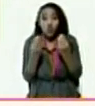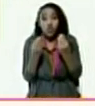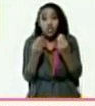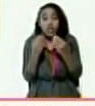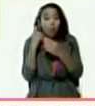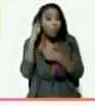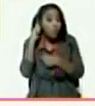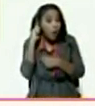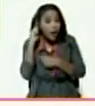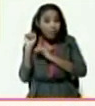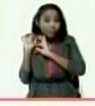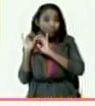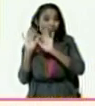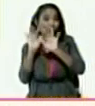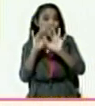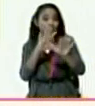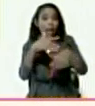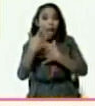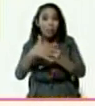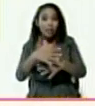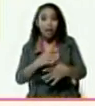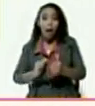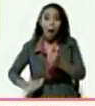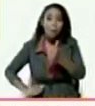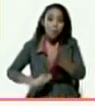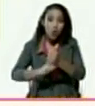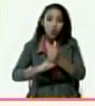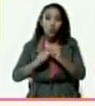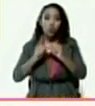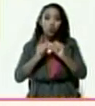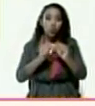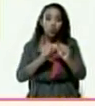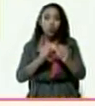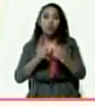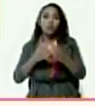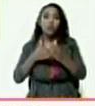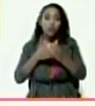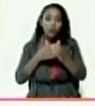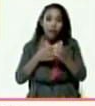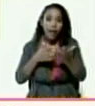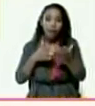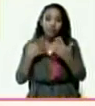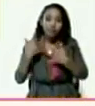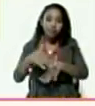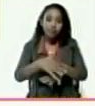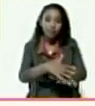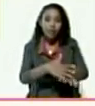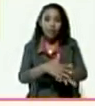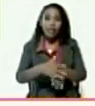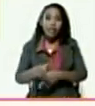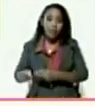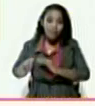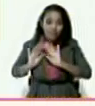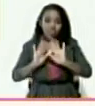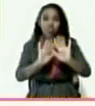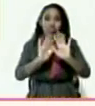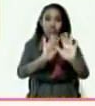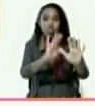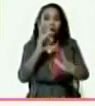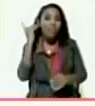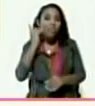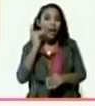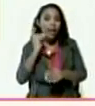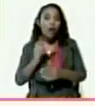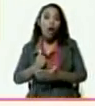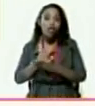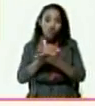acompañan, que van allí, que nos dan fuerza para seguir marchando, que llevan a Darío al trote durante la